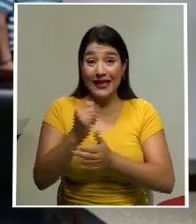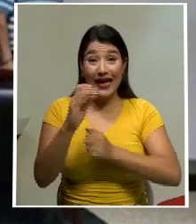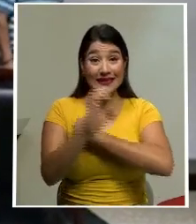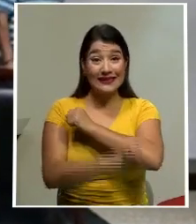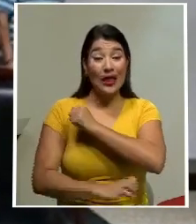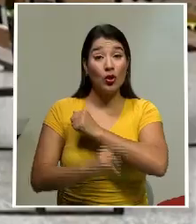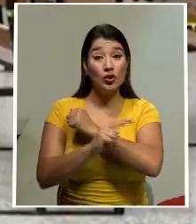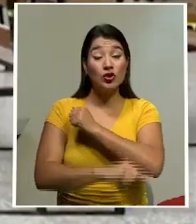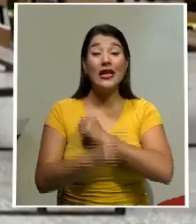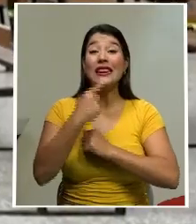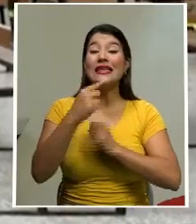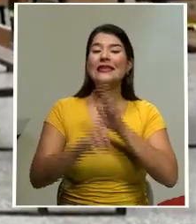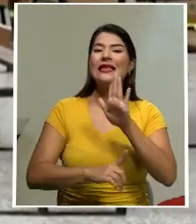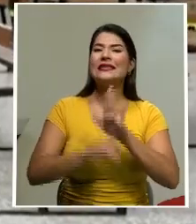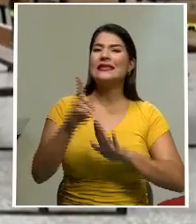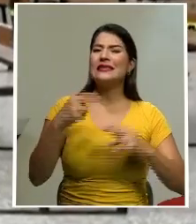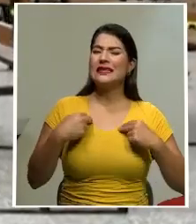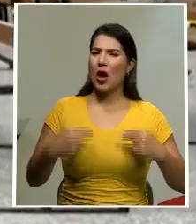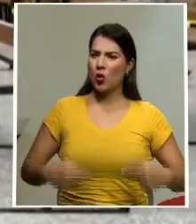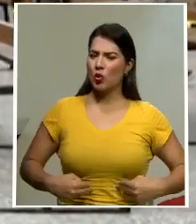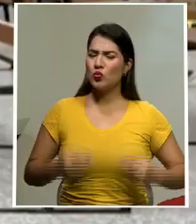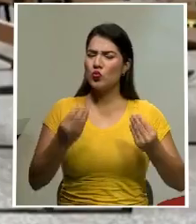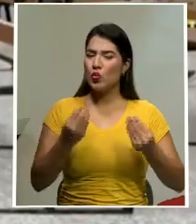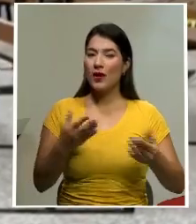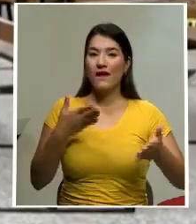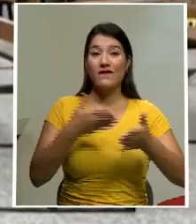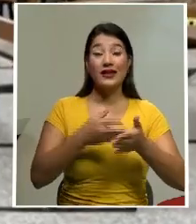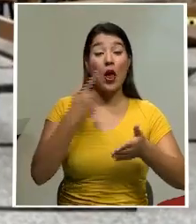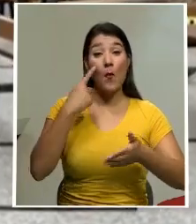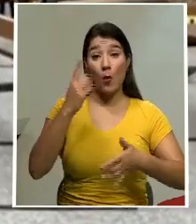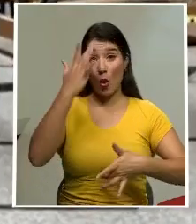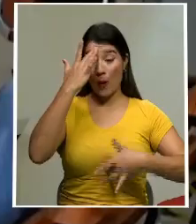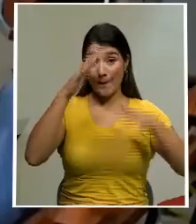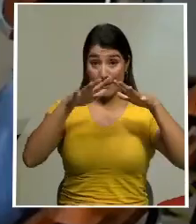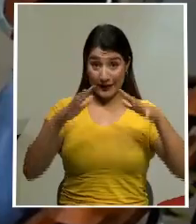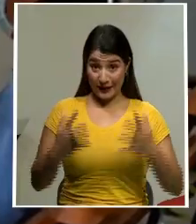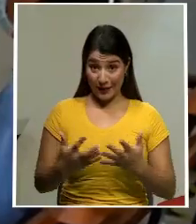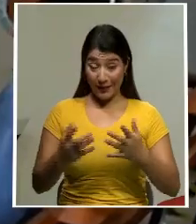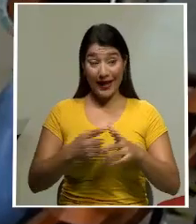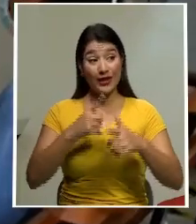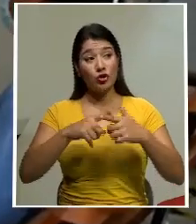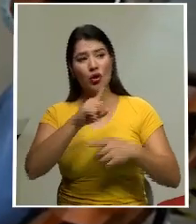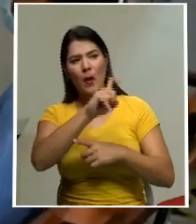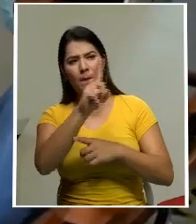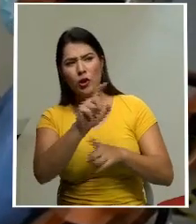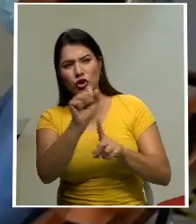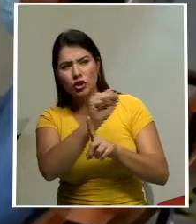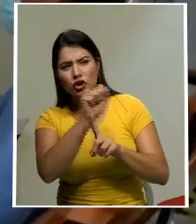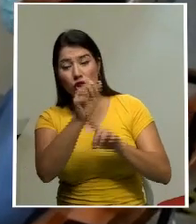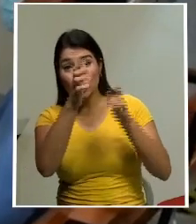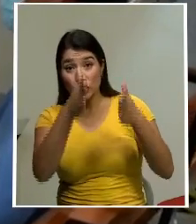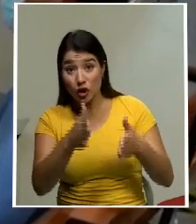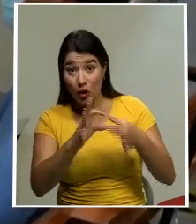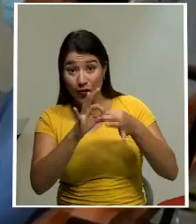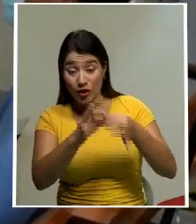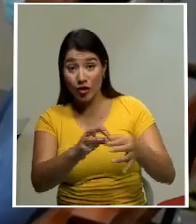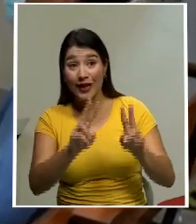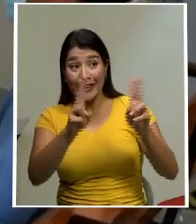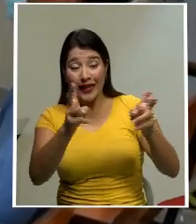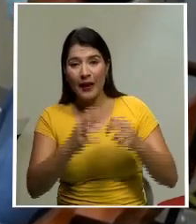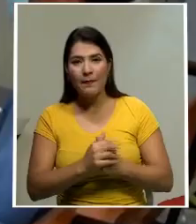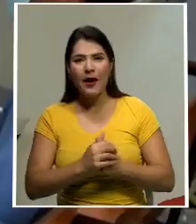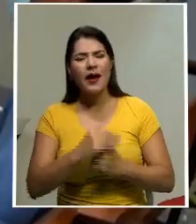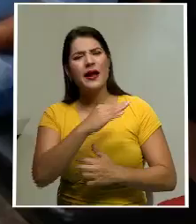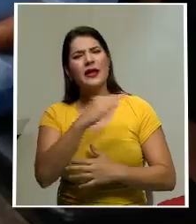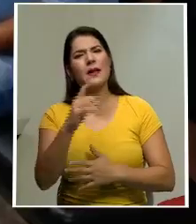humano ha sufrido un abrupto deterioro por la pandemia, por lo que se le consultó al sociólogo sobre este tema y de cuáles podrían